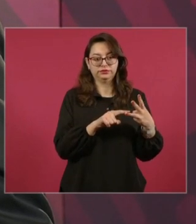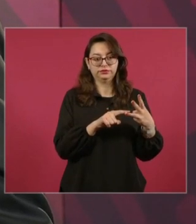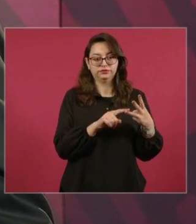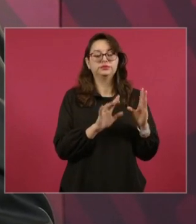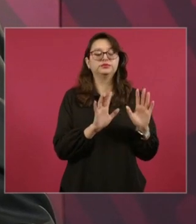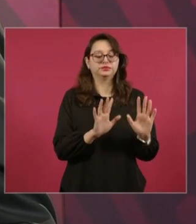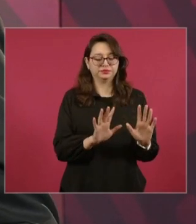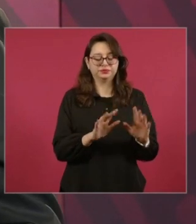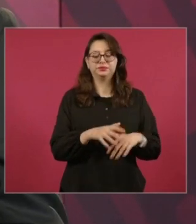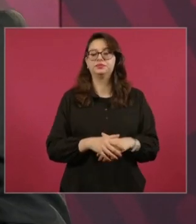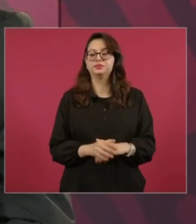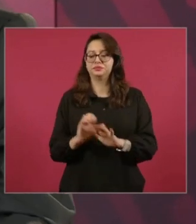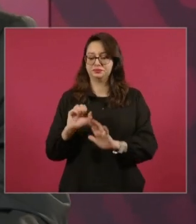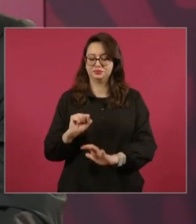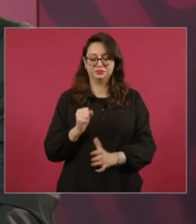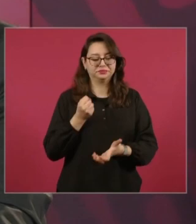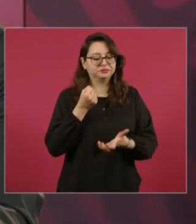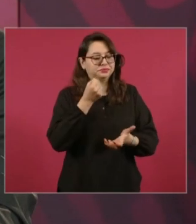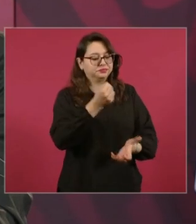Bueno,